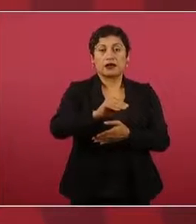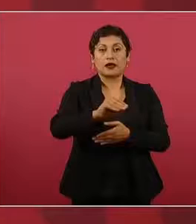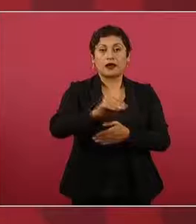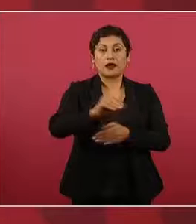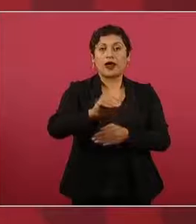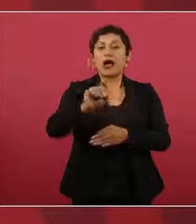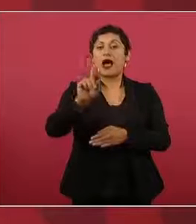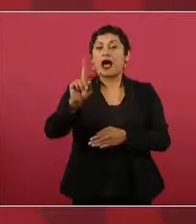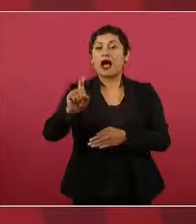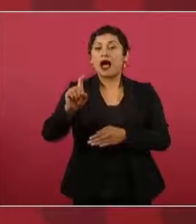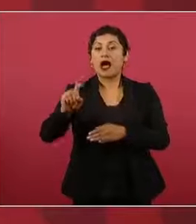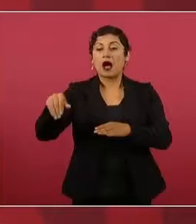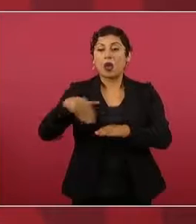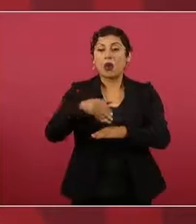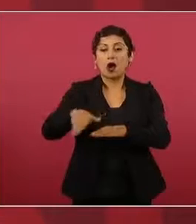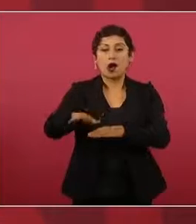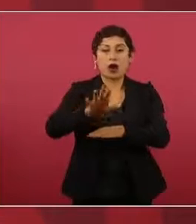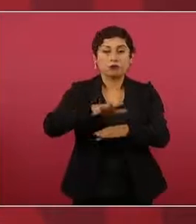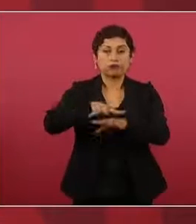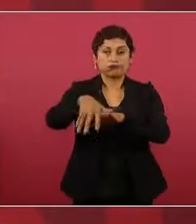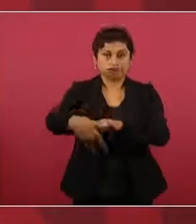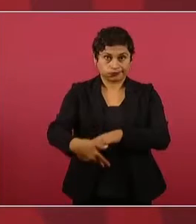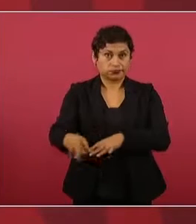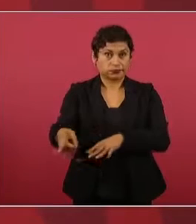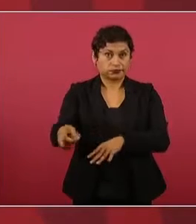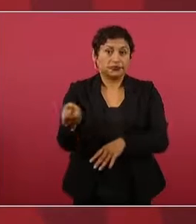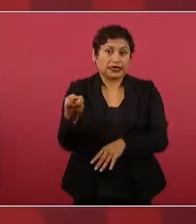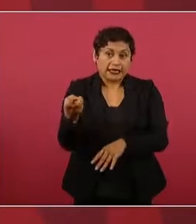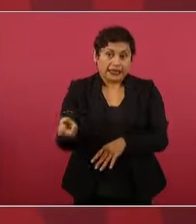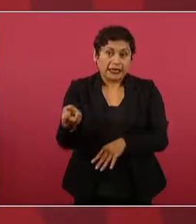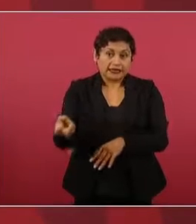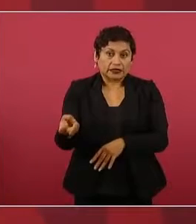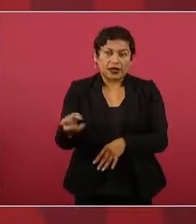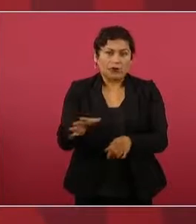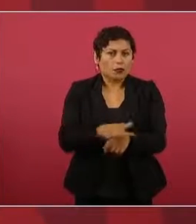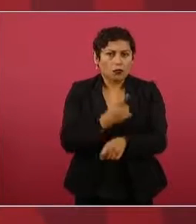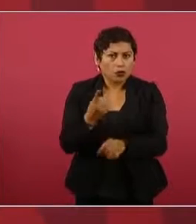presa además va a generar energía eléctrica,